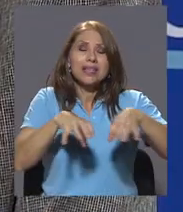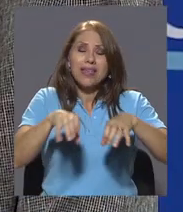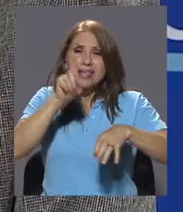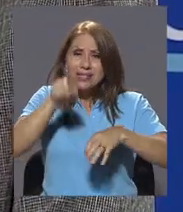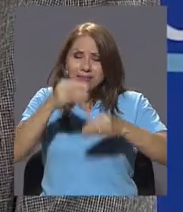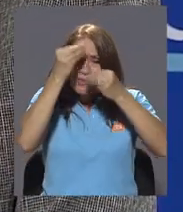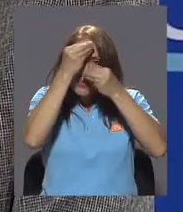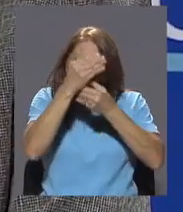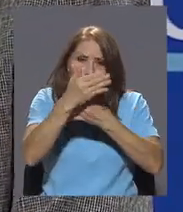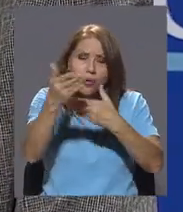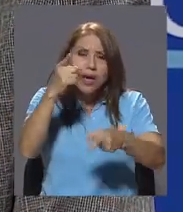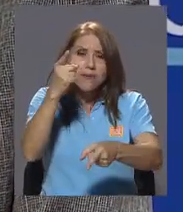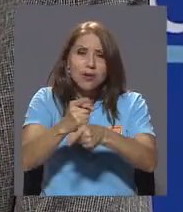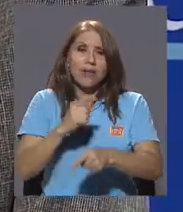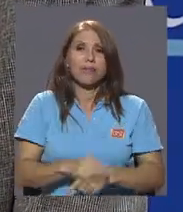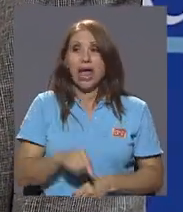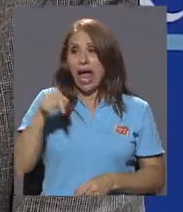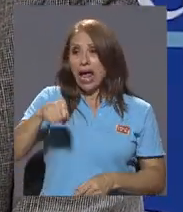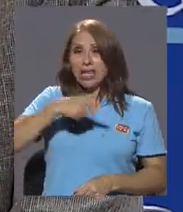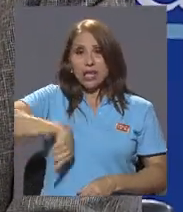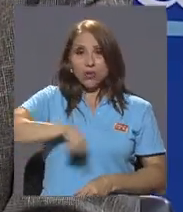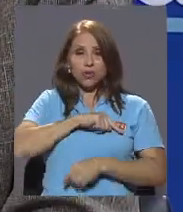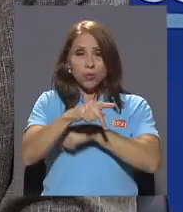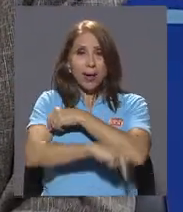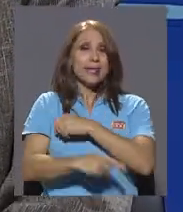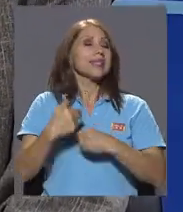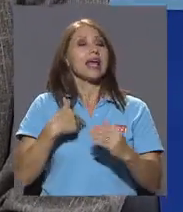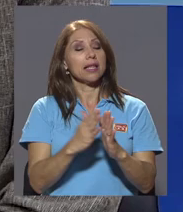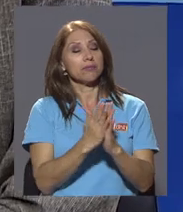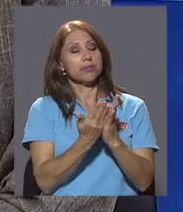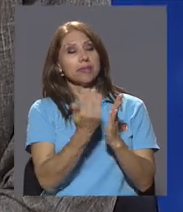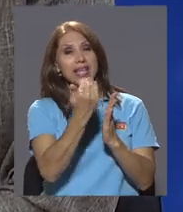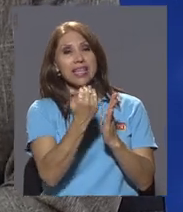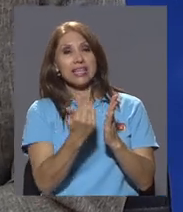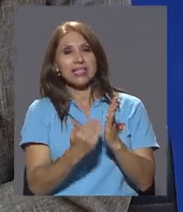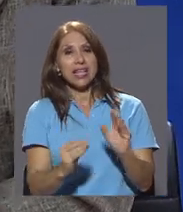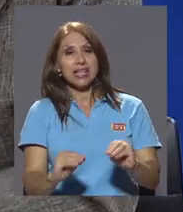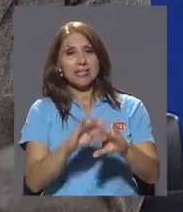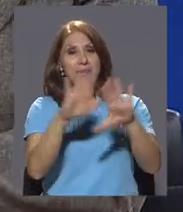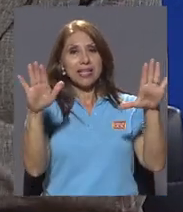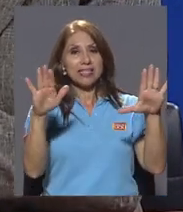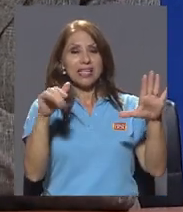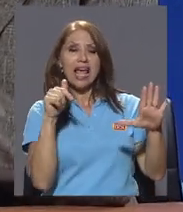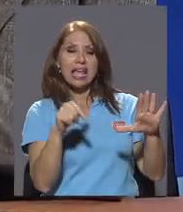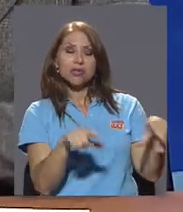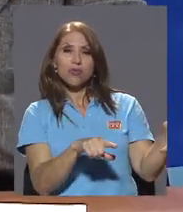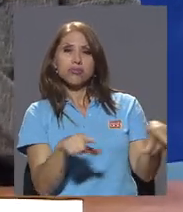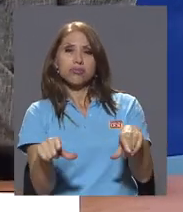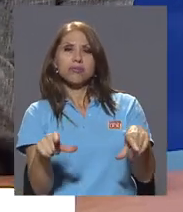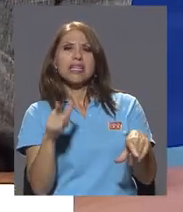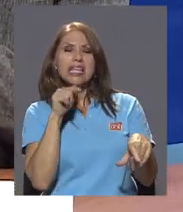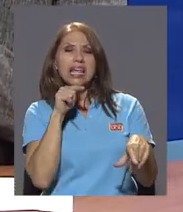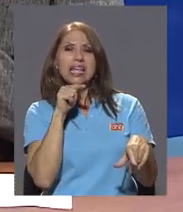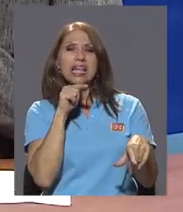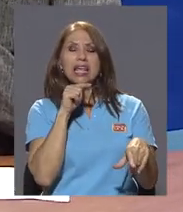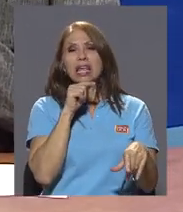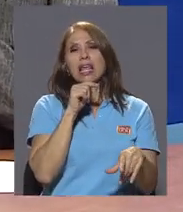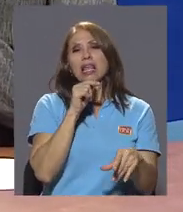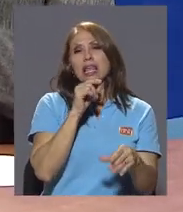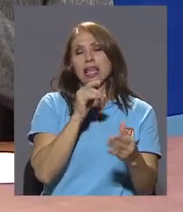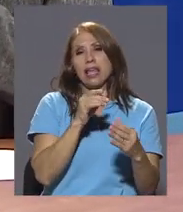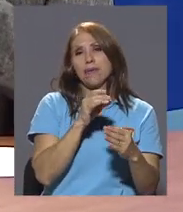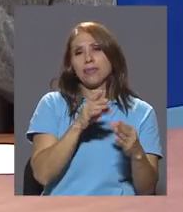existe nuestro país el índice de transparencia que es presentado por la defensoría de los habitantes en coordinación con el sicab de la ugr